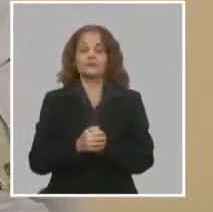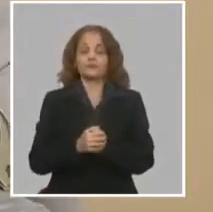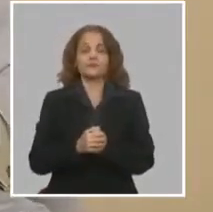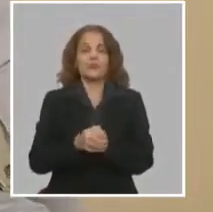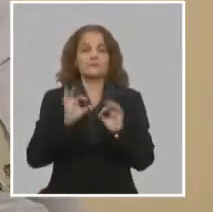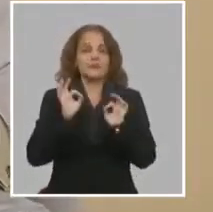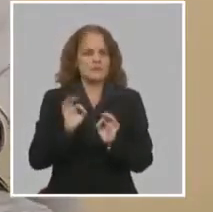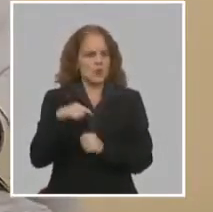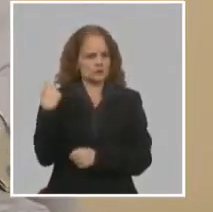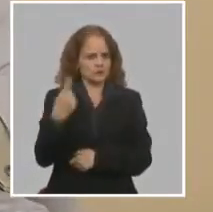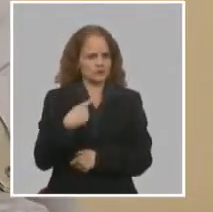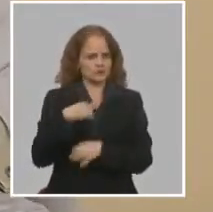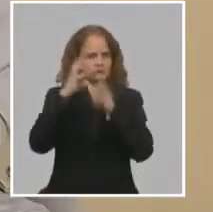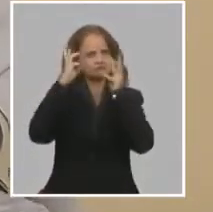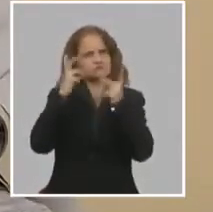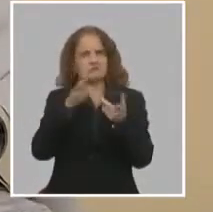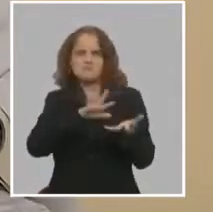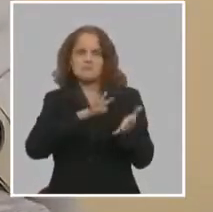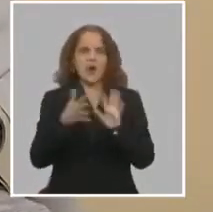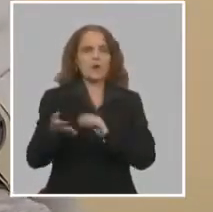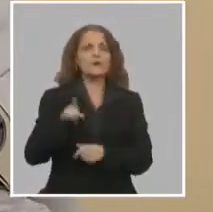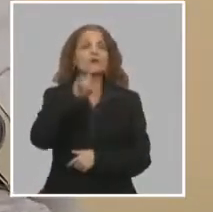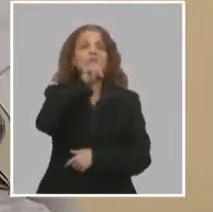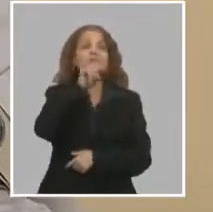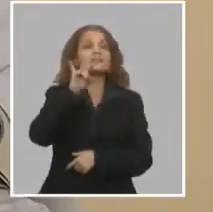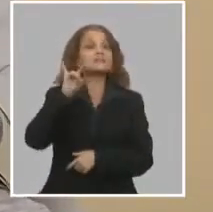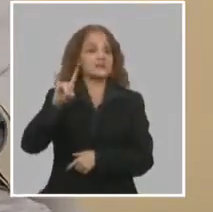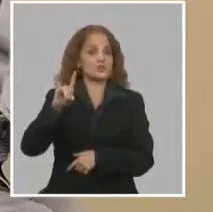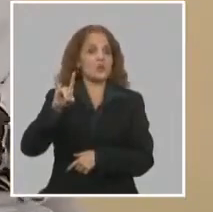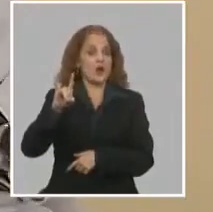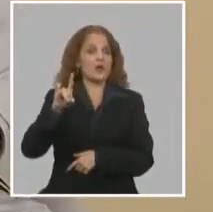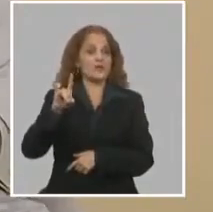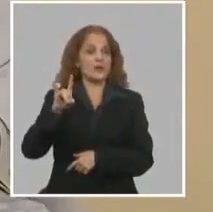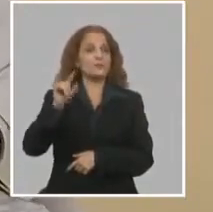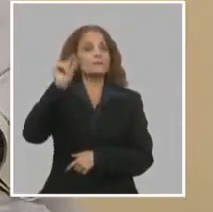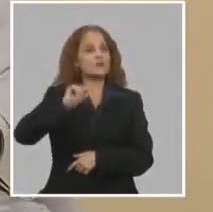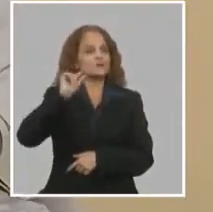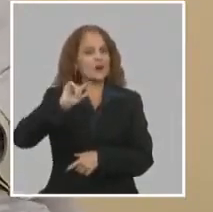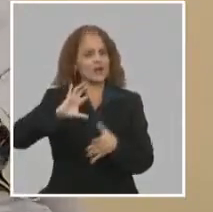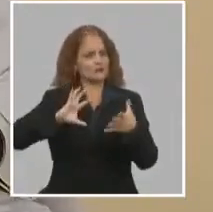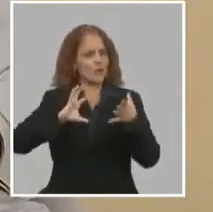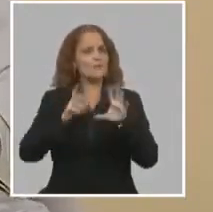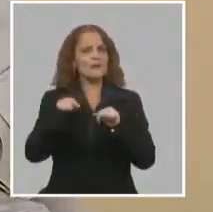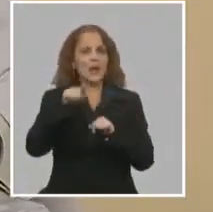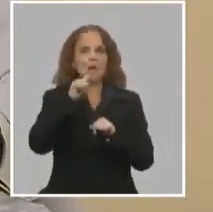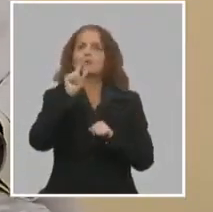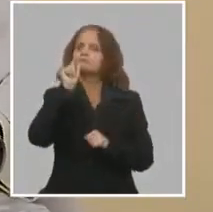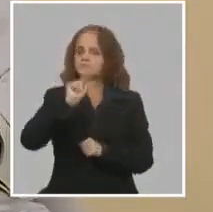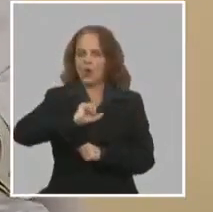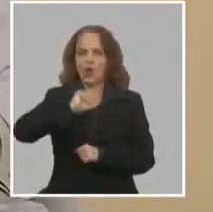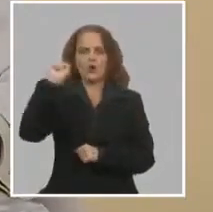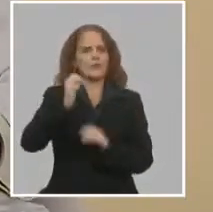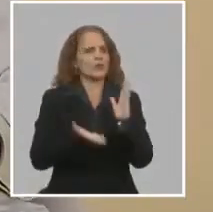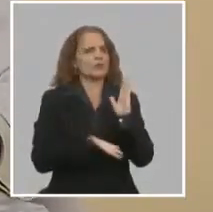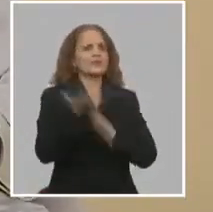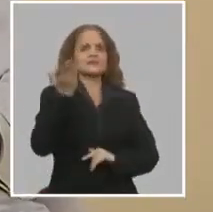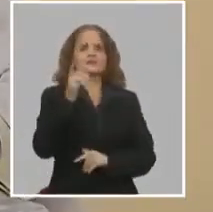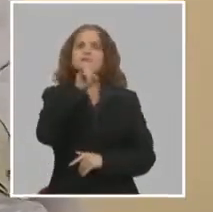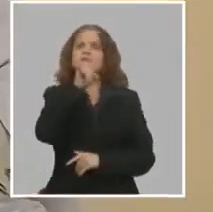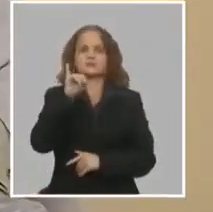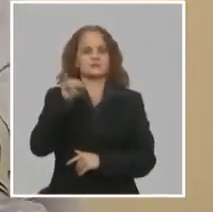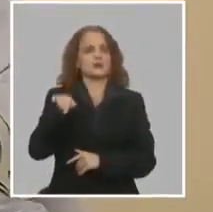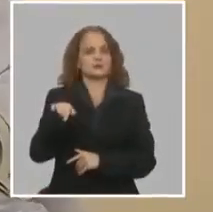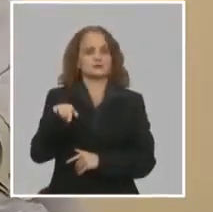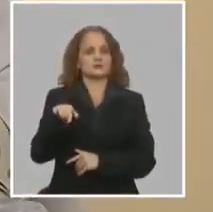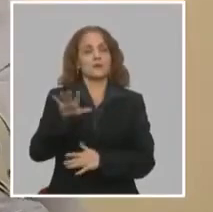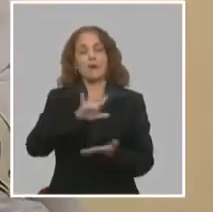nosotros estadística, fueron 19 los que se complicaron y logramos salvar 16. O